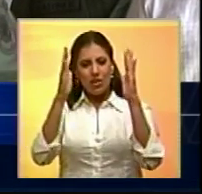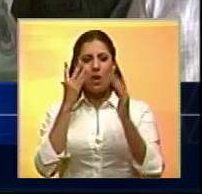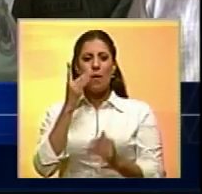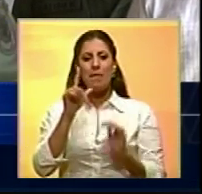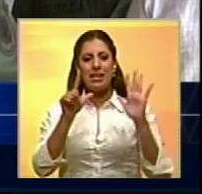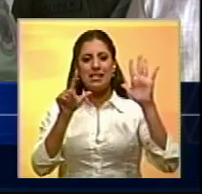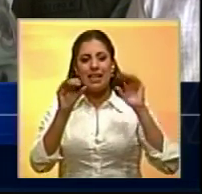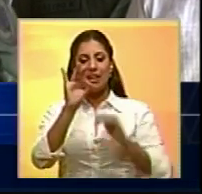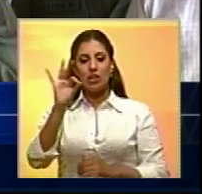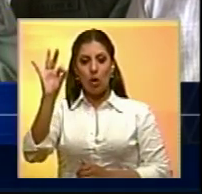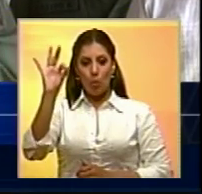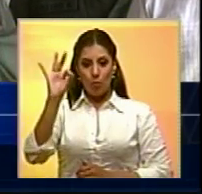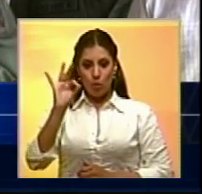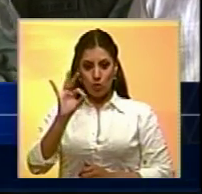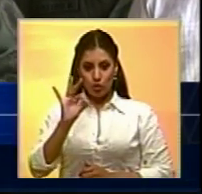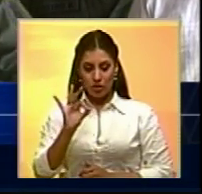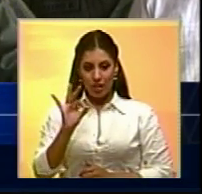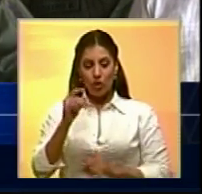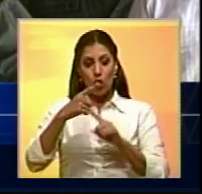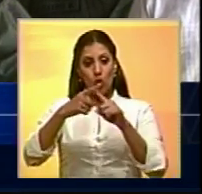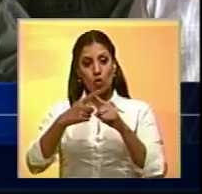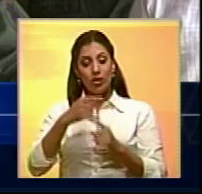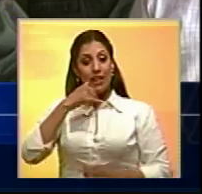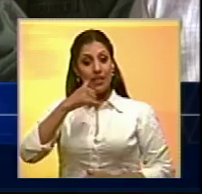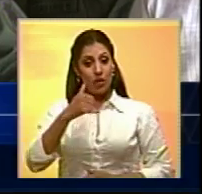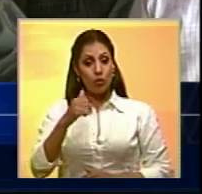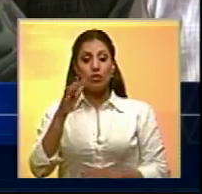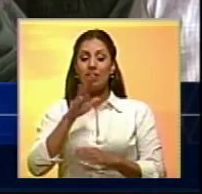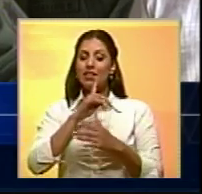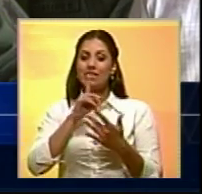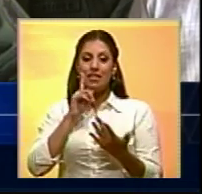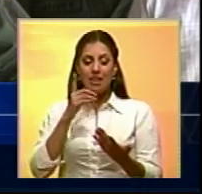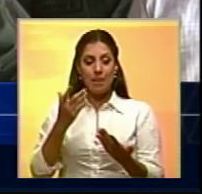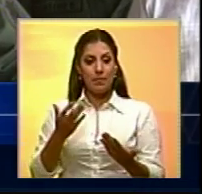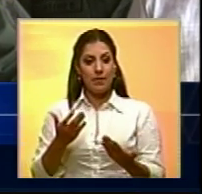el 70% del total de denuncias, como ya lo he